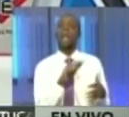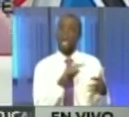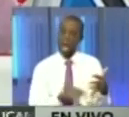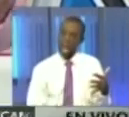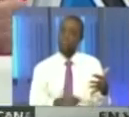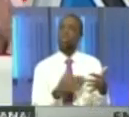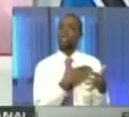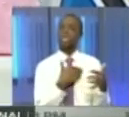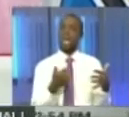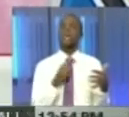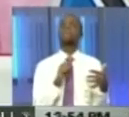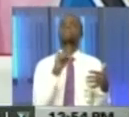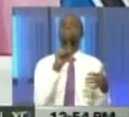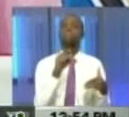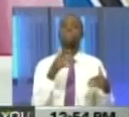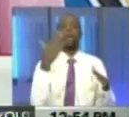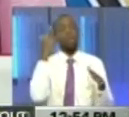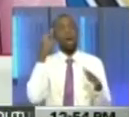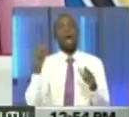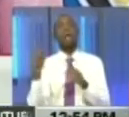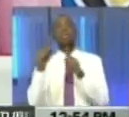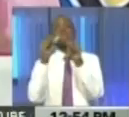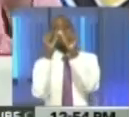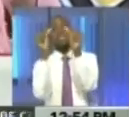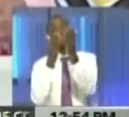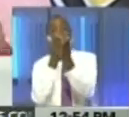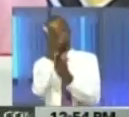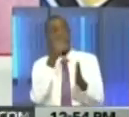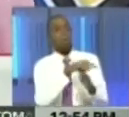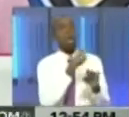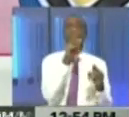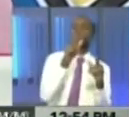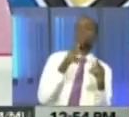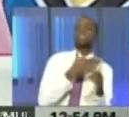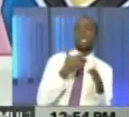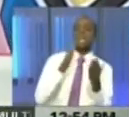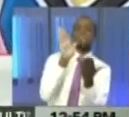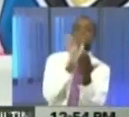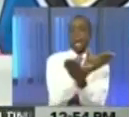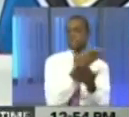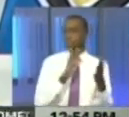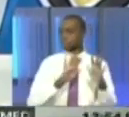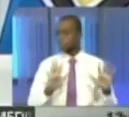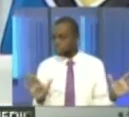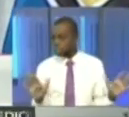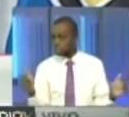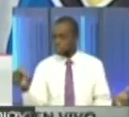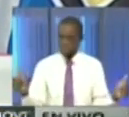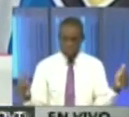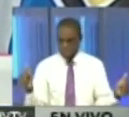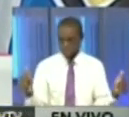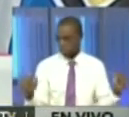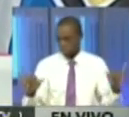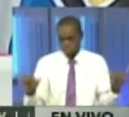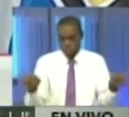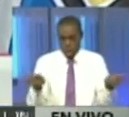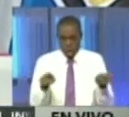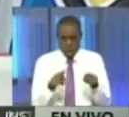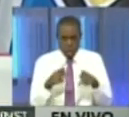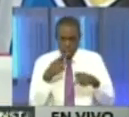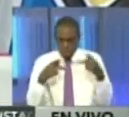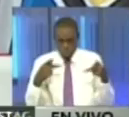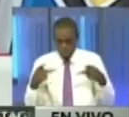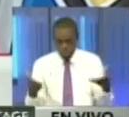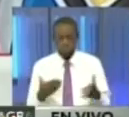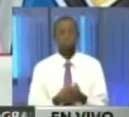como dije, para la conquista por medios constitucionales y democráticos del poder. En un referendo revocatorio